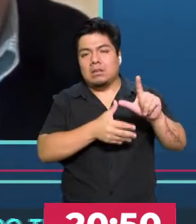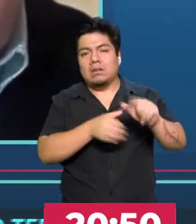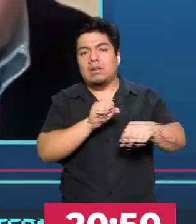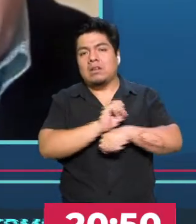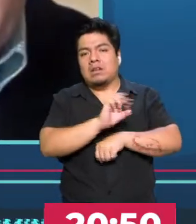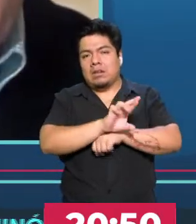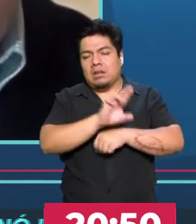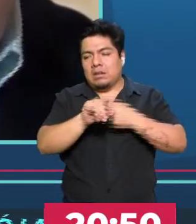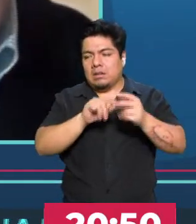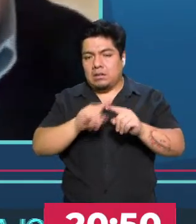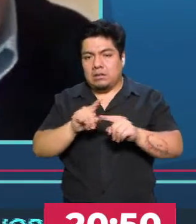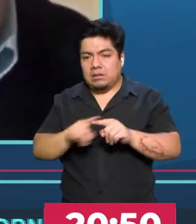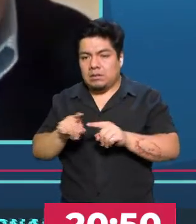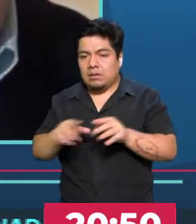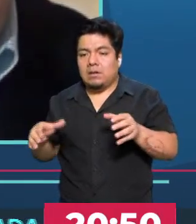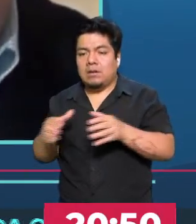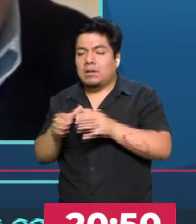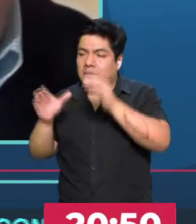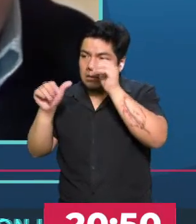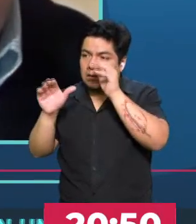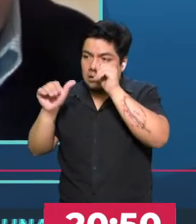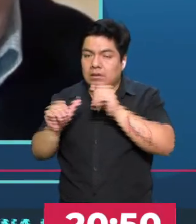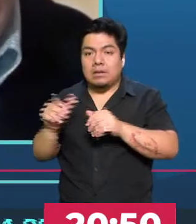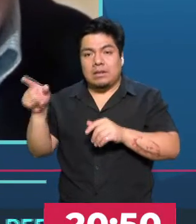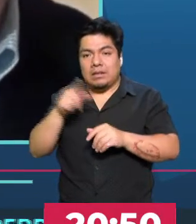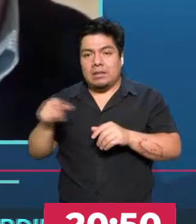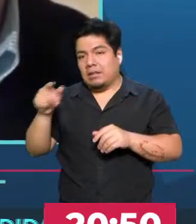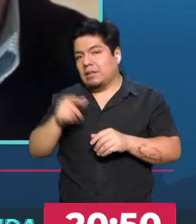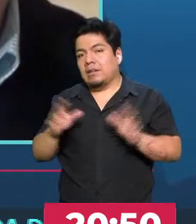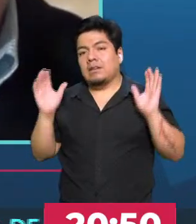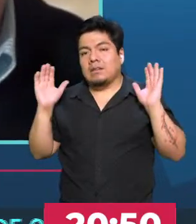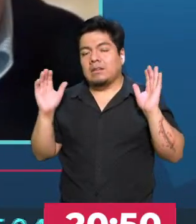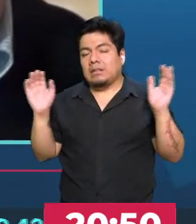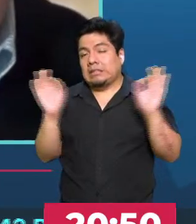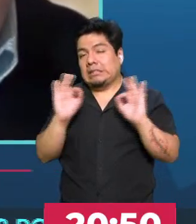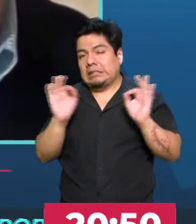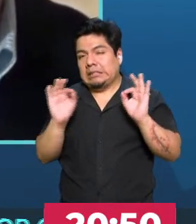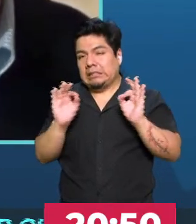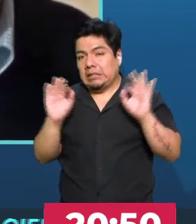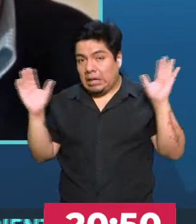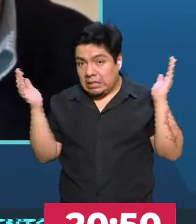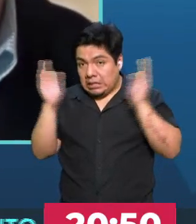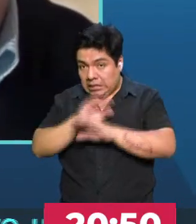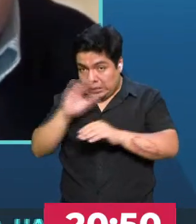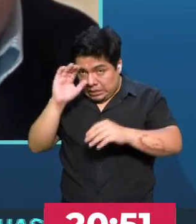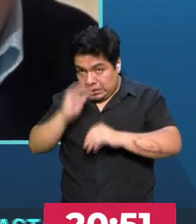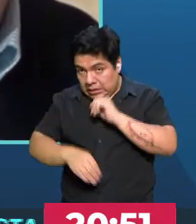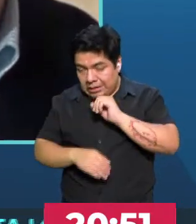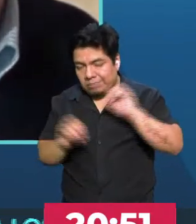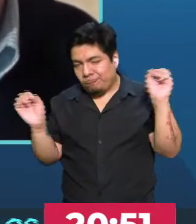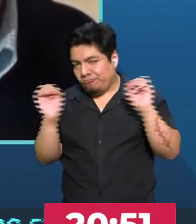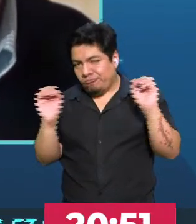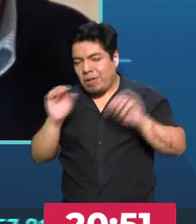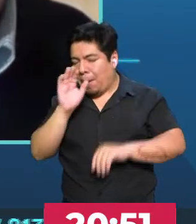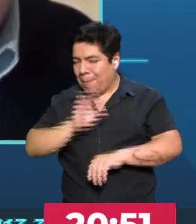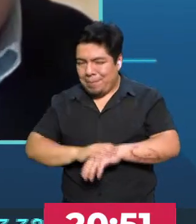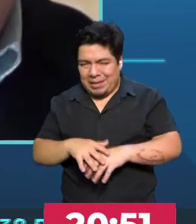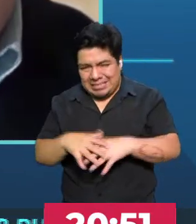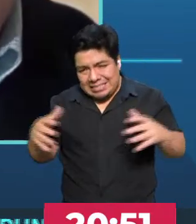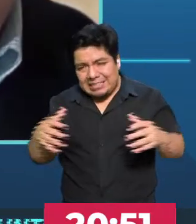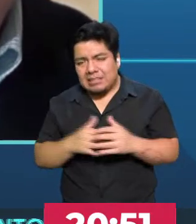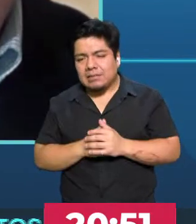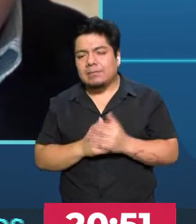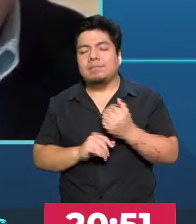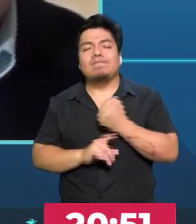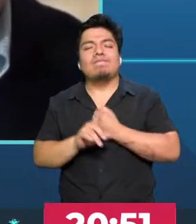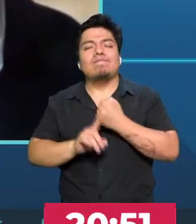como otros países, donde ya hay acuerdos entre Estados Unidos y estos países. Así que yo no creo que esto vaya a cesar, al contrario, esto se va a incrementar. ¿Y sabes cuál es el